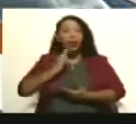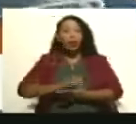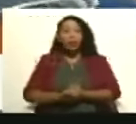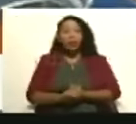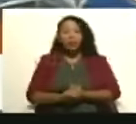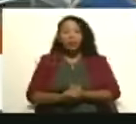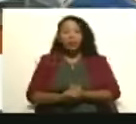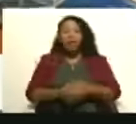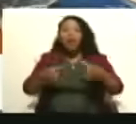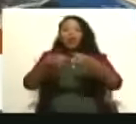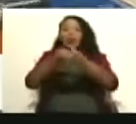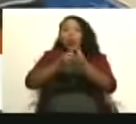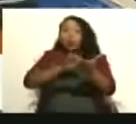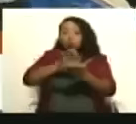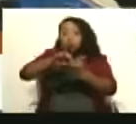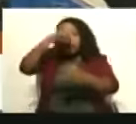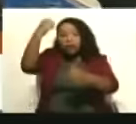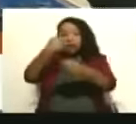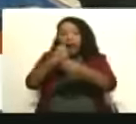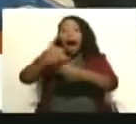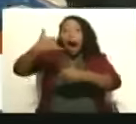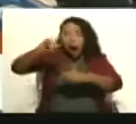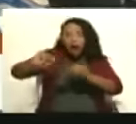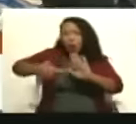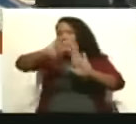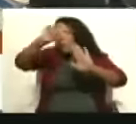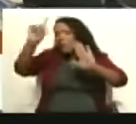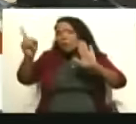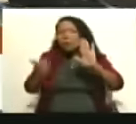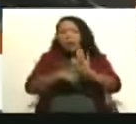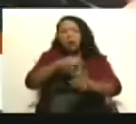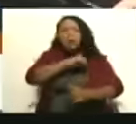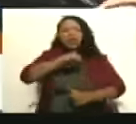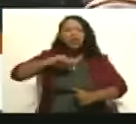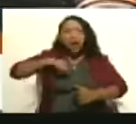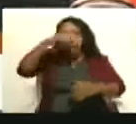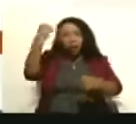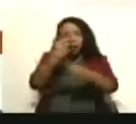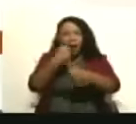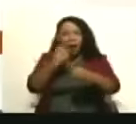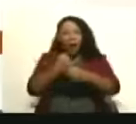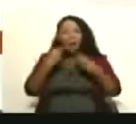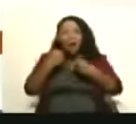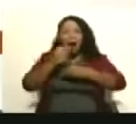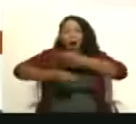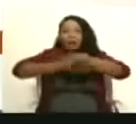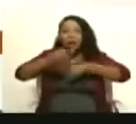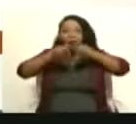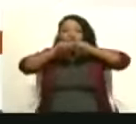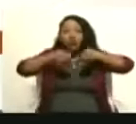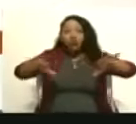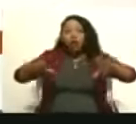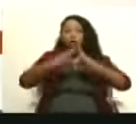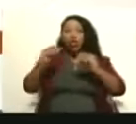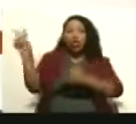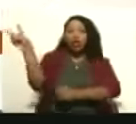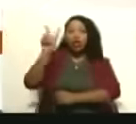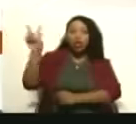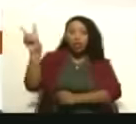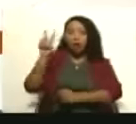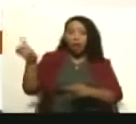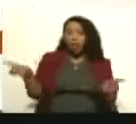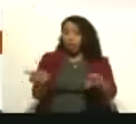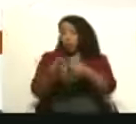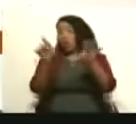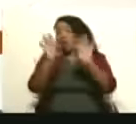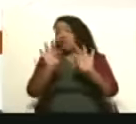El Comando Estratégico Operacional cuenta con todos sus órganos de seguridad ciudadana para el despliegue a nivel nacional. Igualmente, para